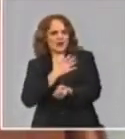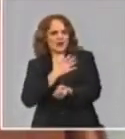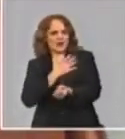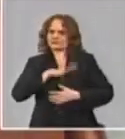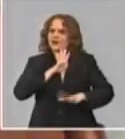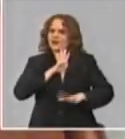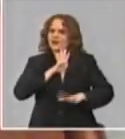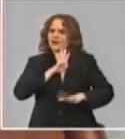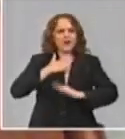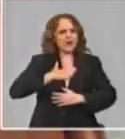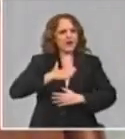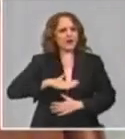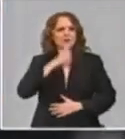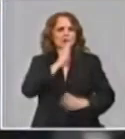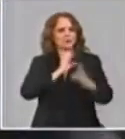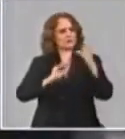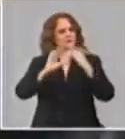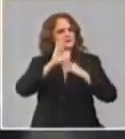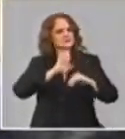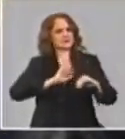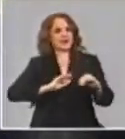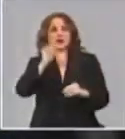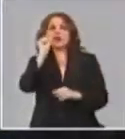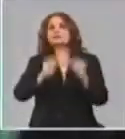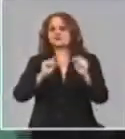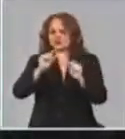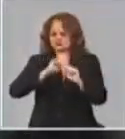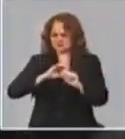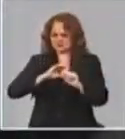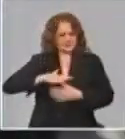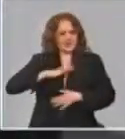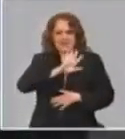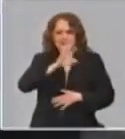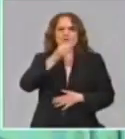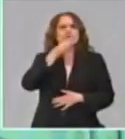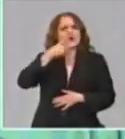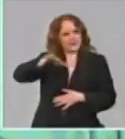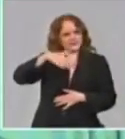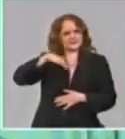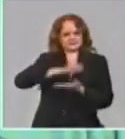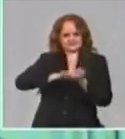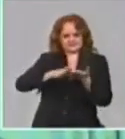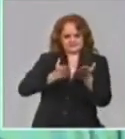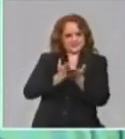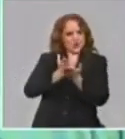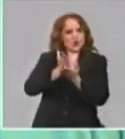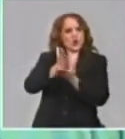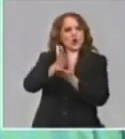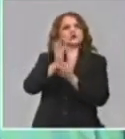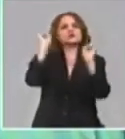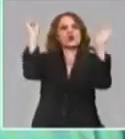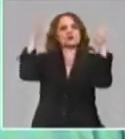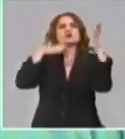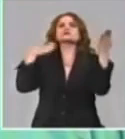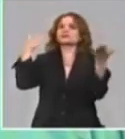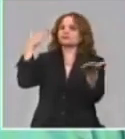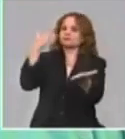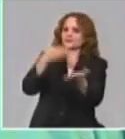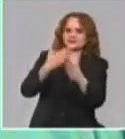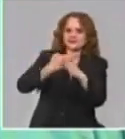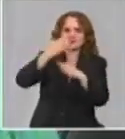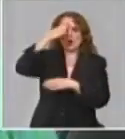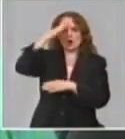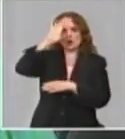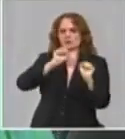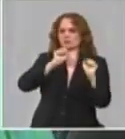la paciente, después que hablamos con ella, nos mandó que continuáramos la marcha y satisfactoriamente llegamos a Santiago Cuba, entregamos a la